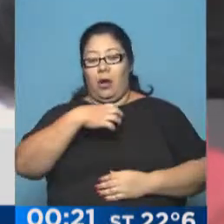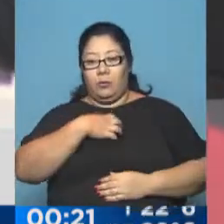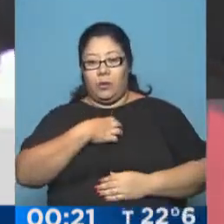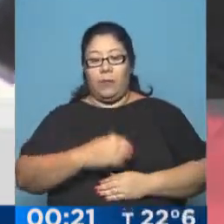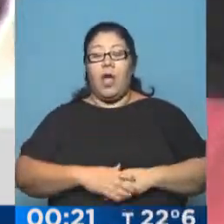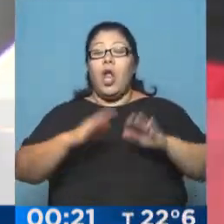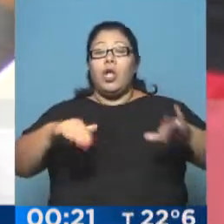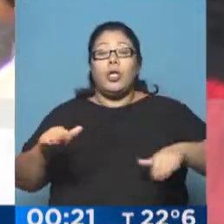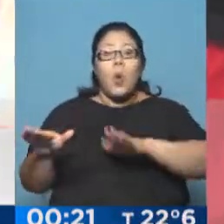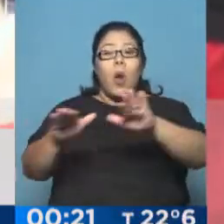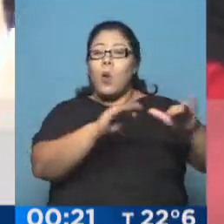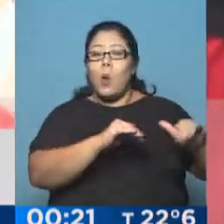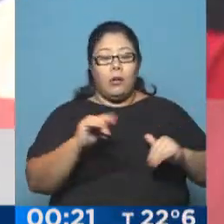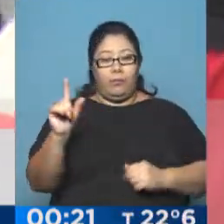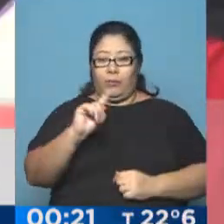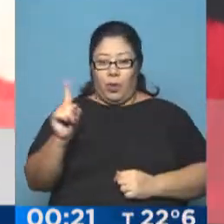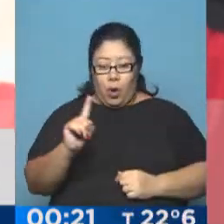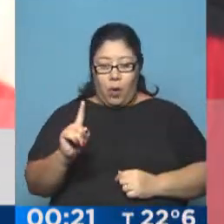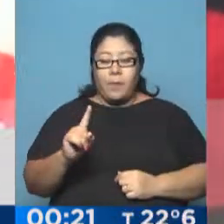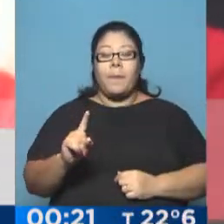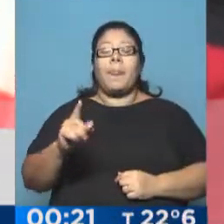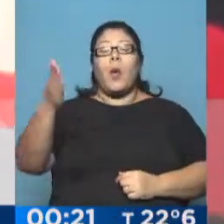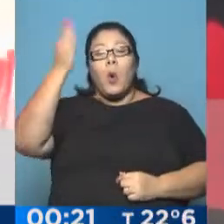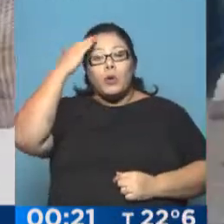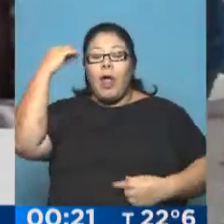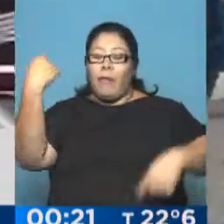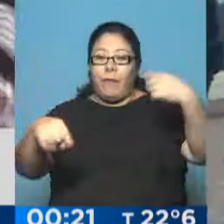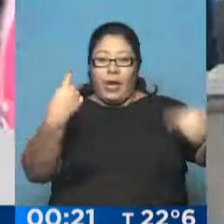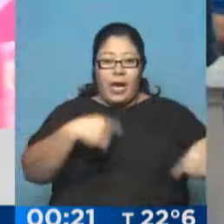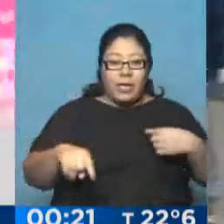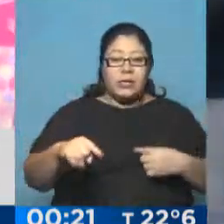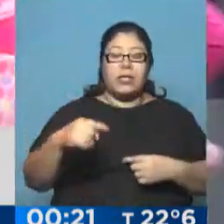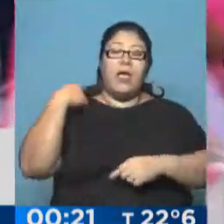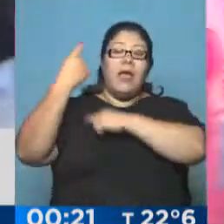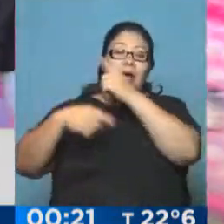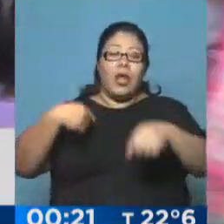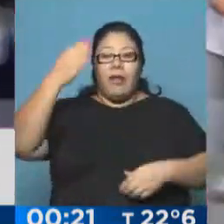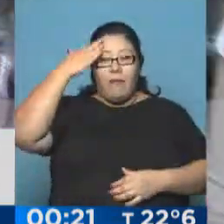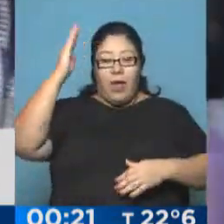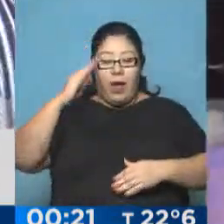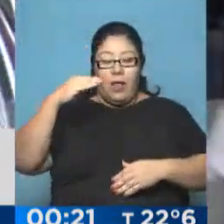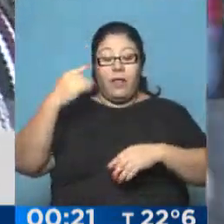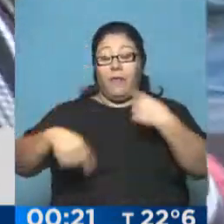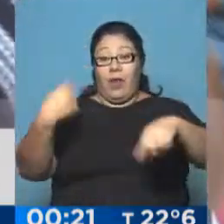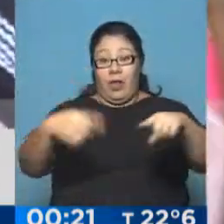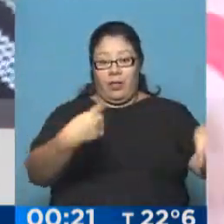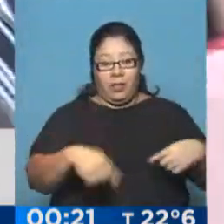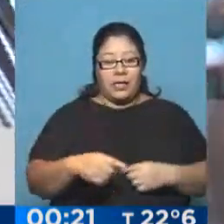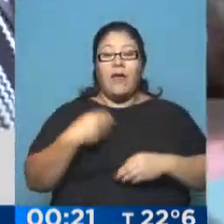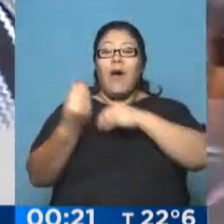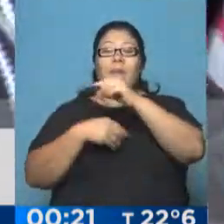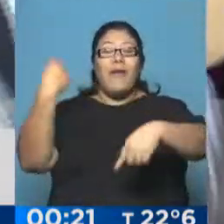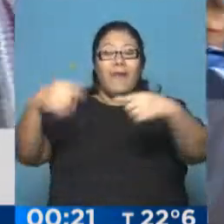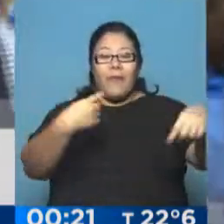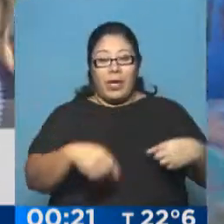no son iguales, tienen orígenes diferentes, culturas diferentes, familias diferentes. Y entonces lo que la